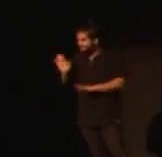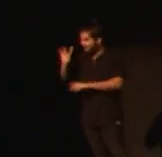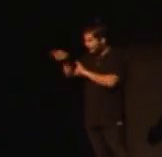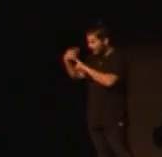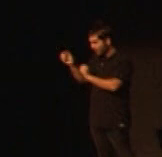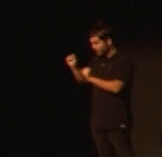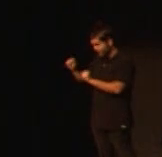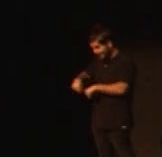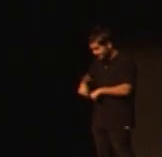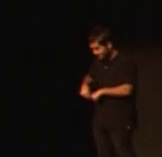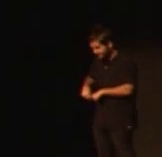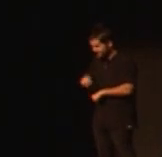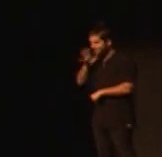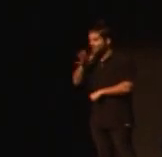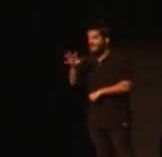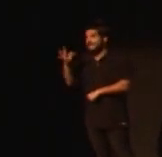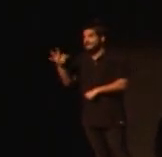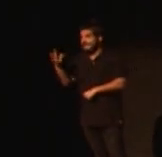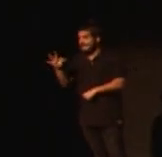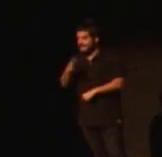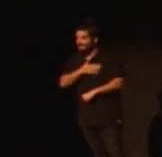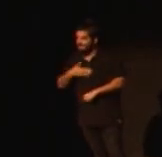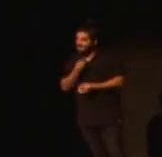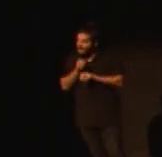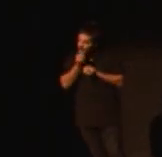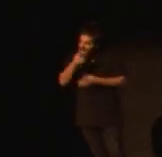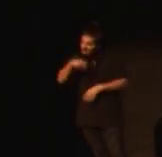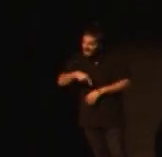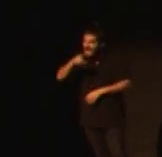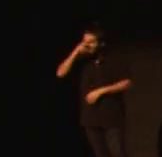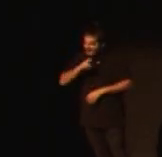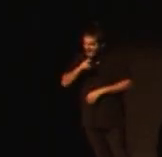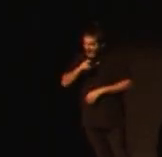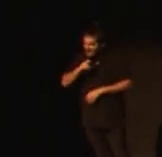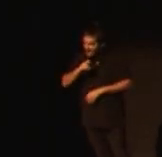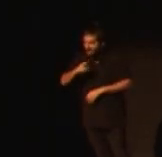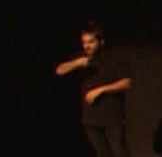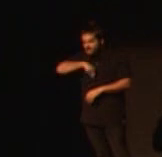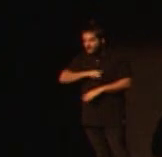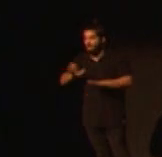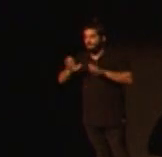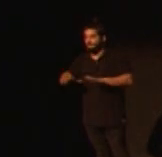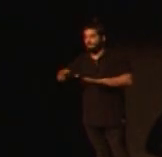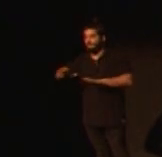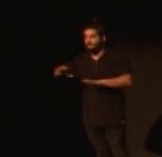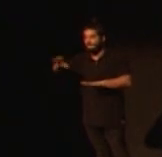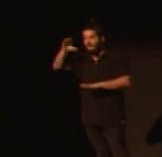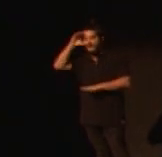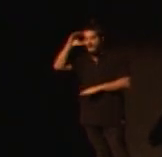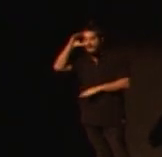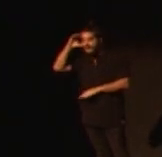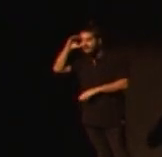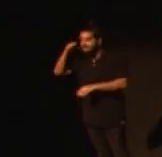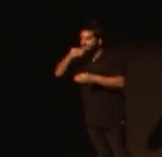¿vale? Sí, porque es que lo que nos quiere decir Teresa es que este año ponemos en valor el acto de pararnos a escuchar historias que nos ayudan a